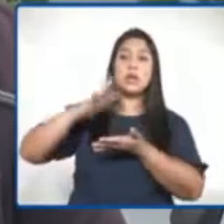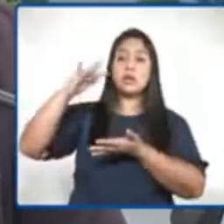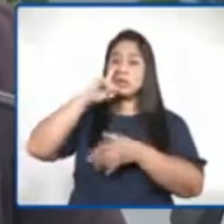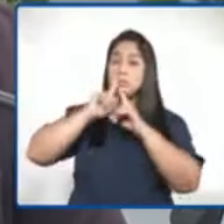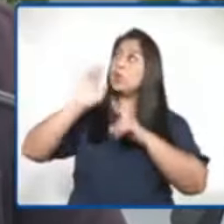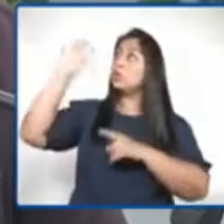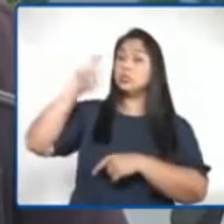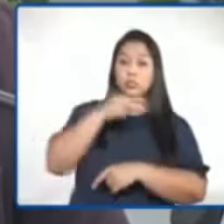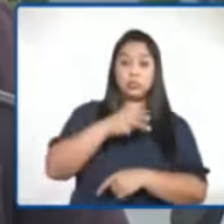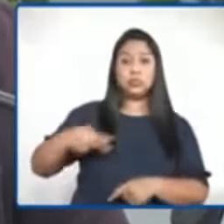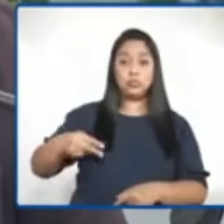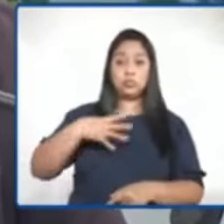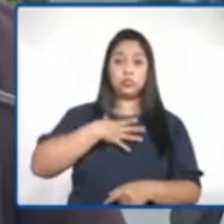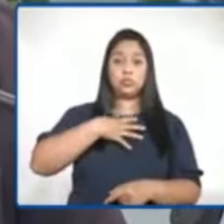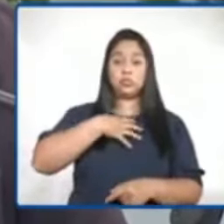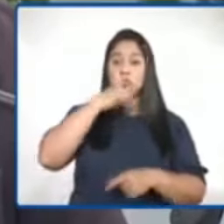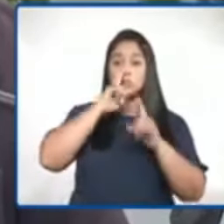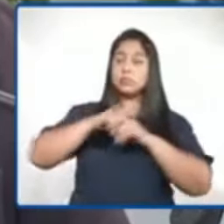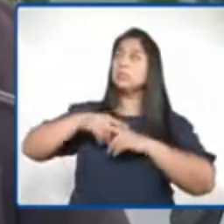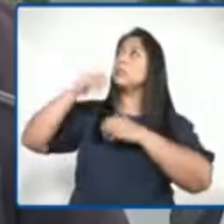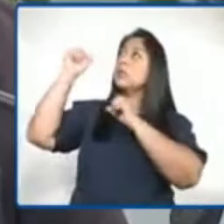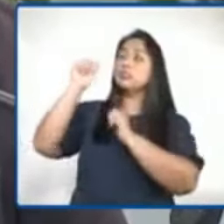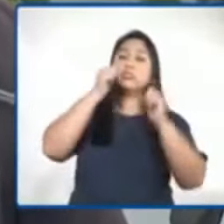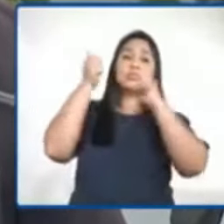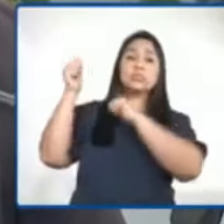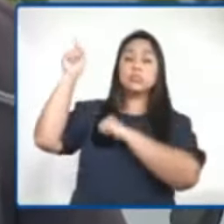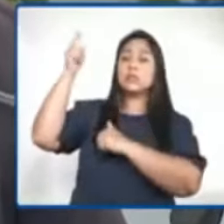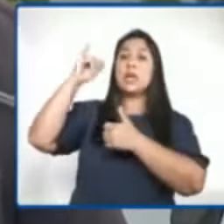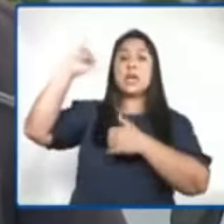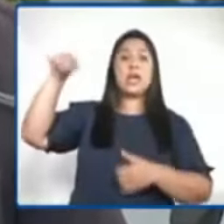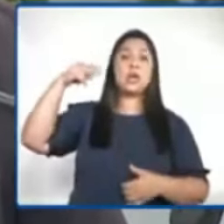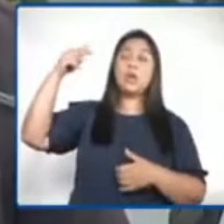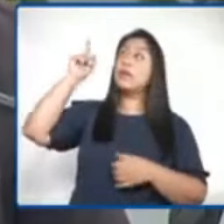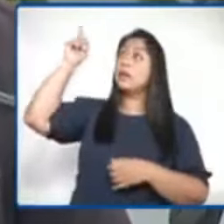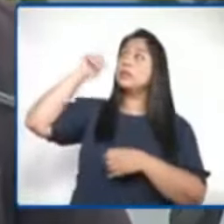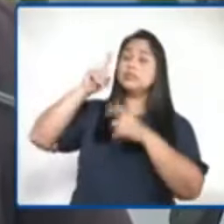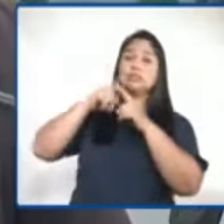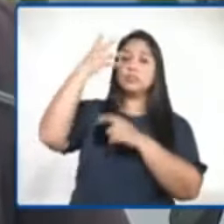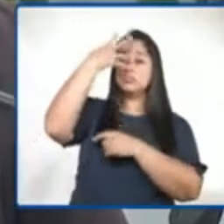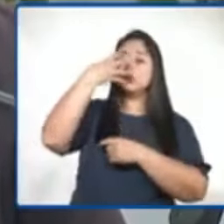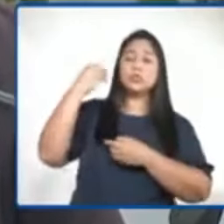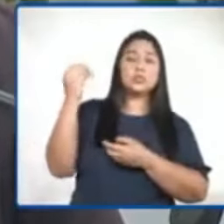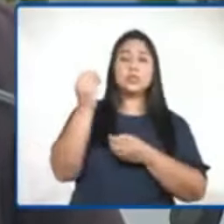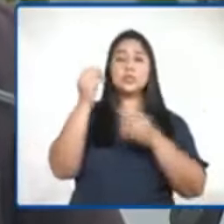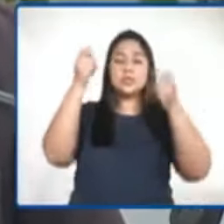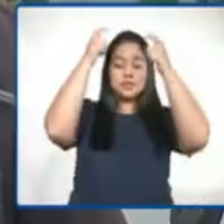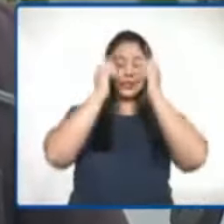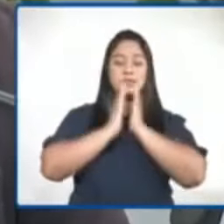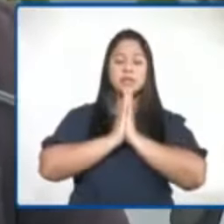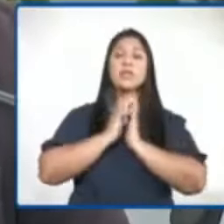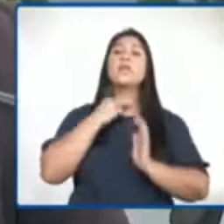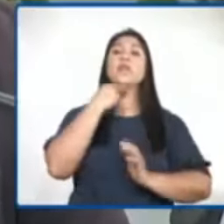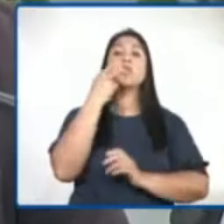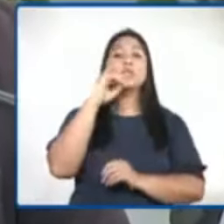nombre. Adorad a Jehová en la hermosura de la santidad, voz de Jehová sobre las